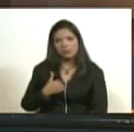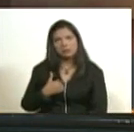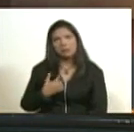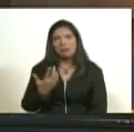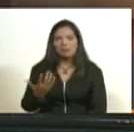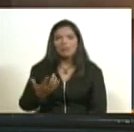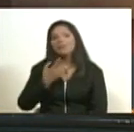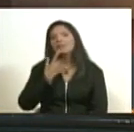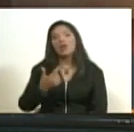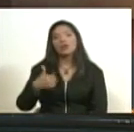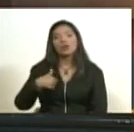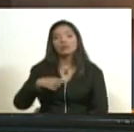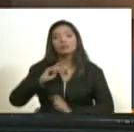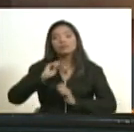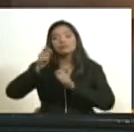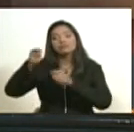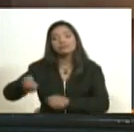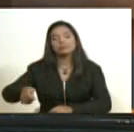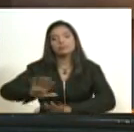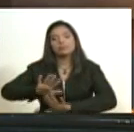Declararon el abandono del cargo.